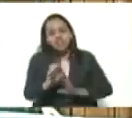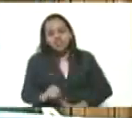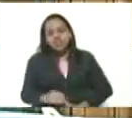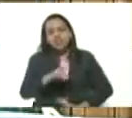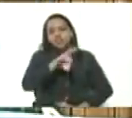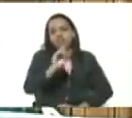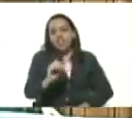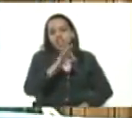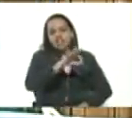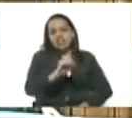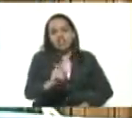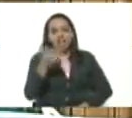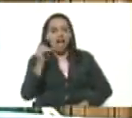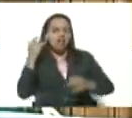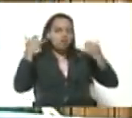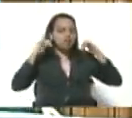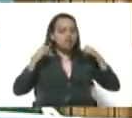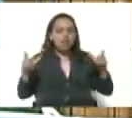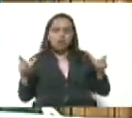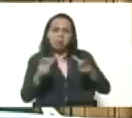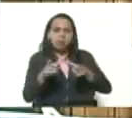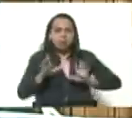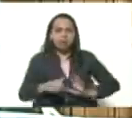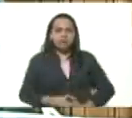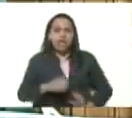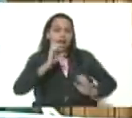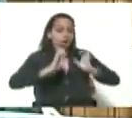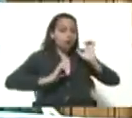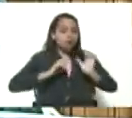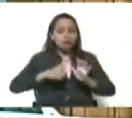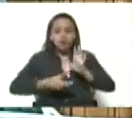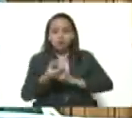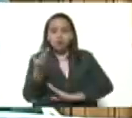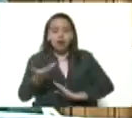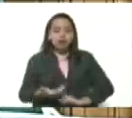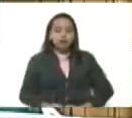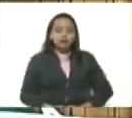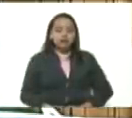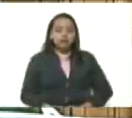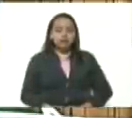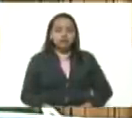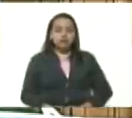rumbita. ¿Ah? Se emocionan más de la cuenta.